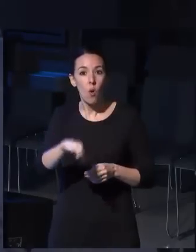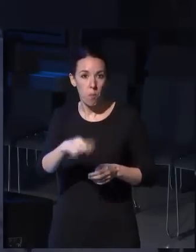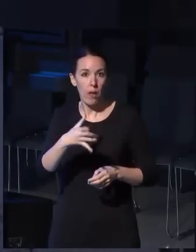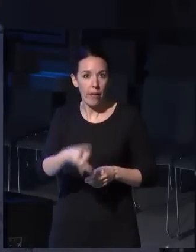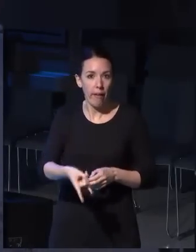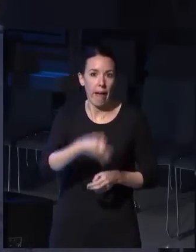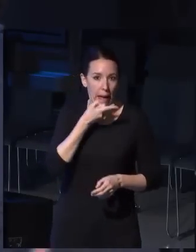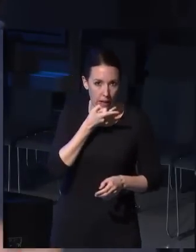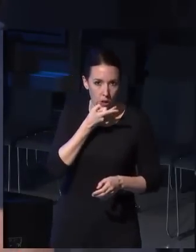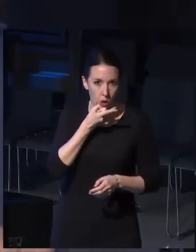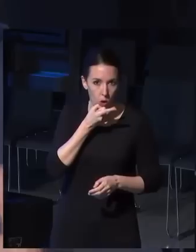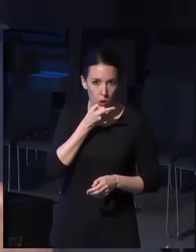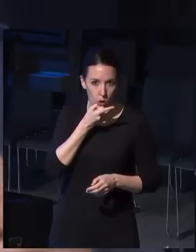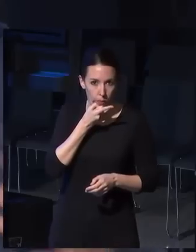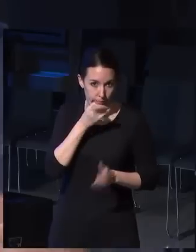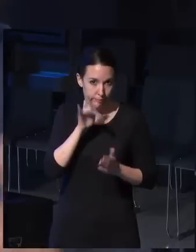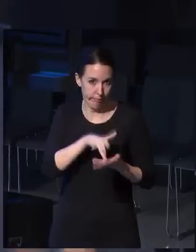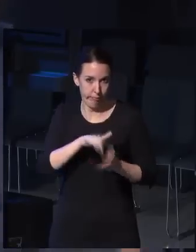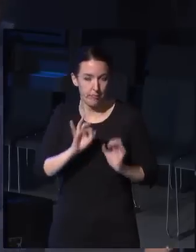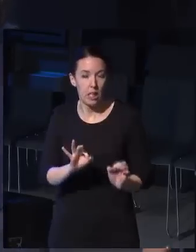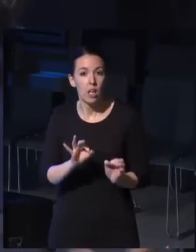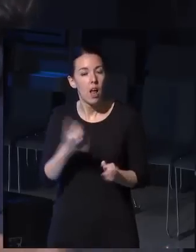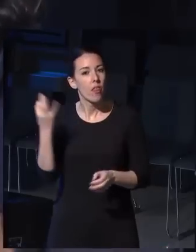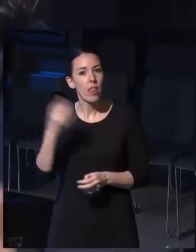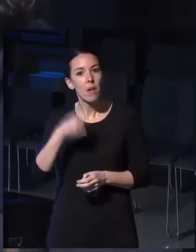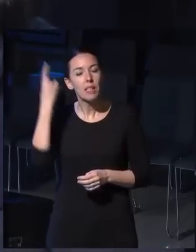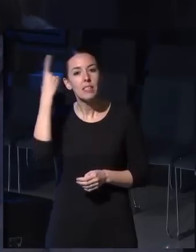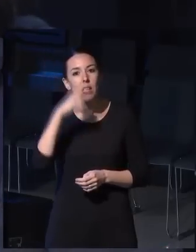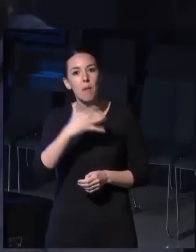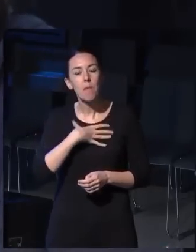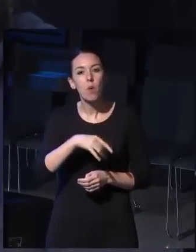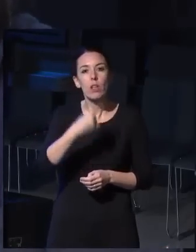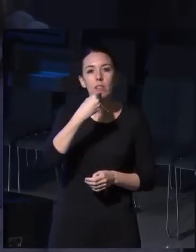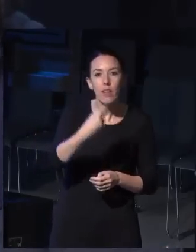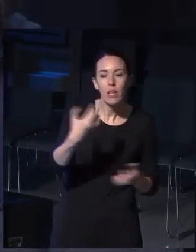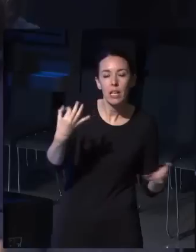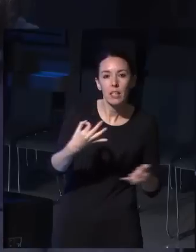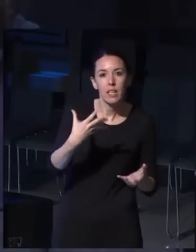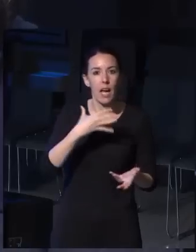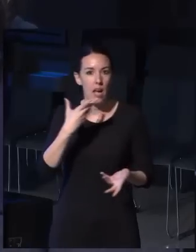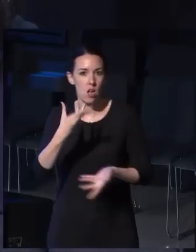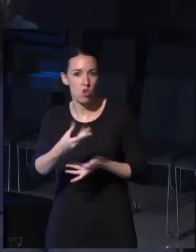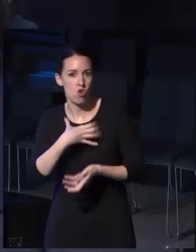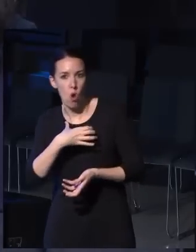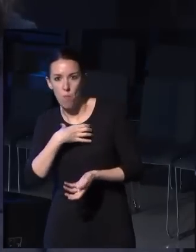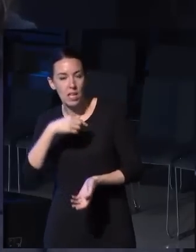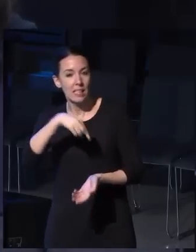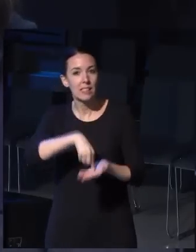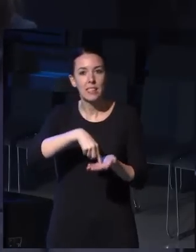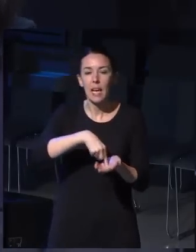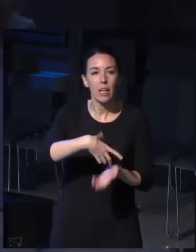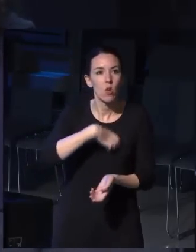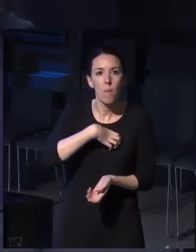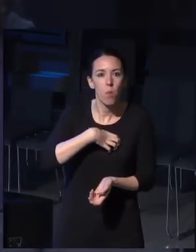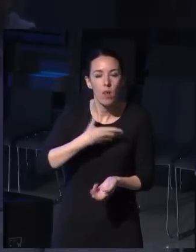puedes cometer errores, ¿no? Pero tienes que saber qué puedes decir, qué no puedes decir, qué puedes hacer, qué puedes exigir y qué no puedes